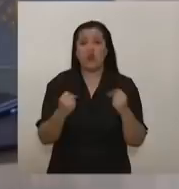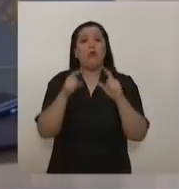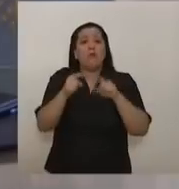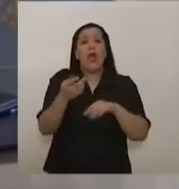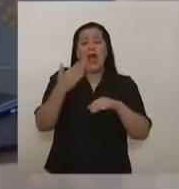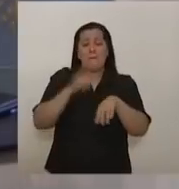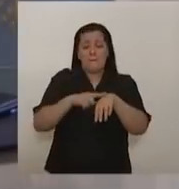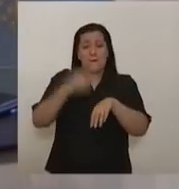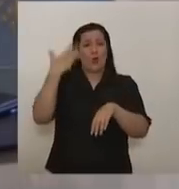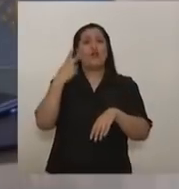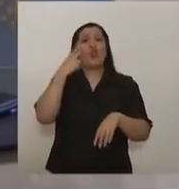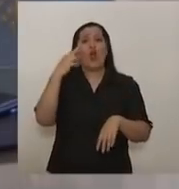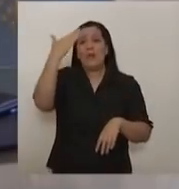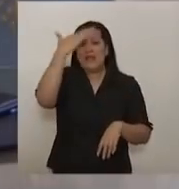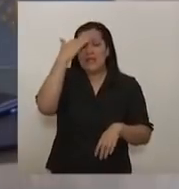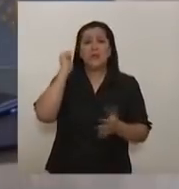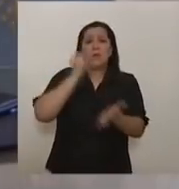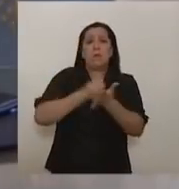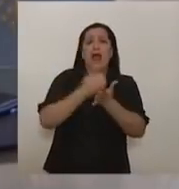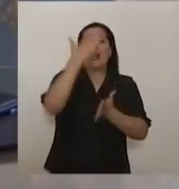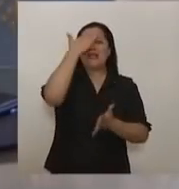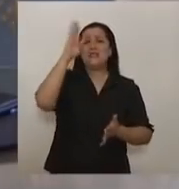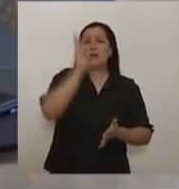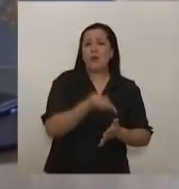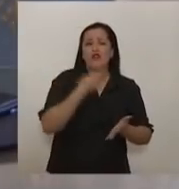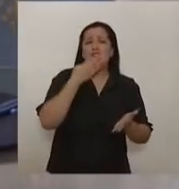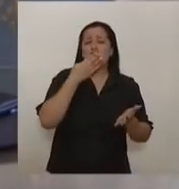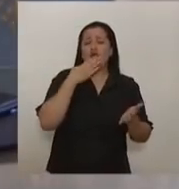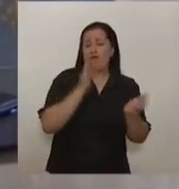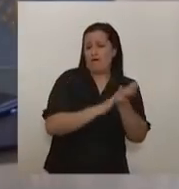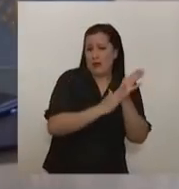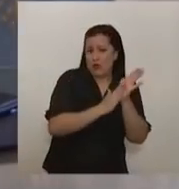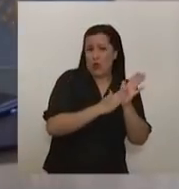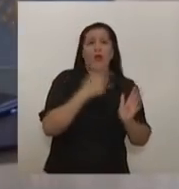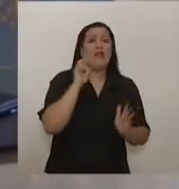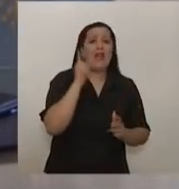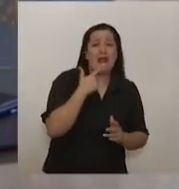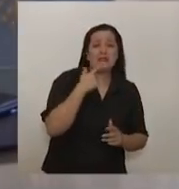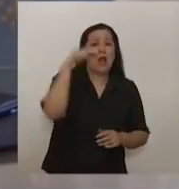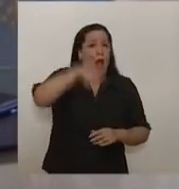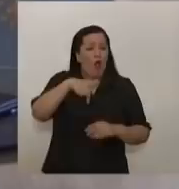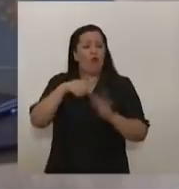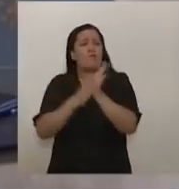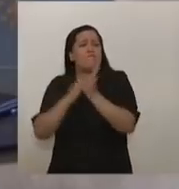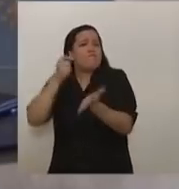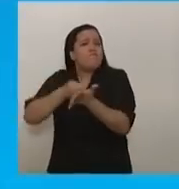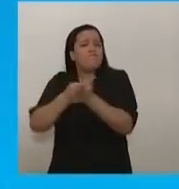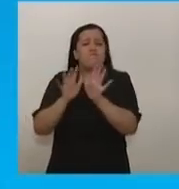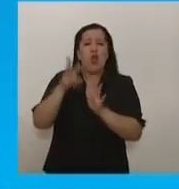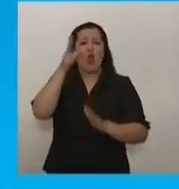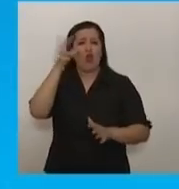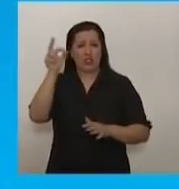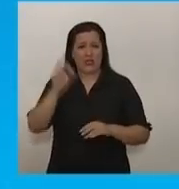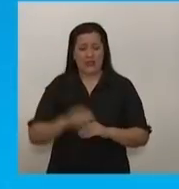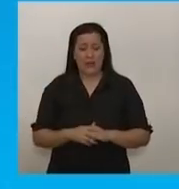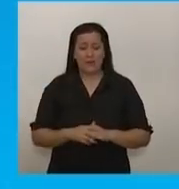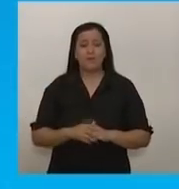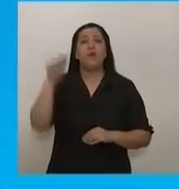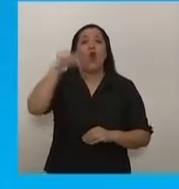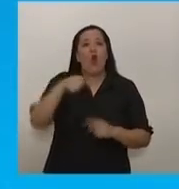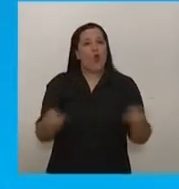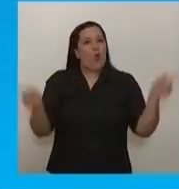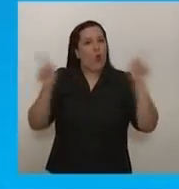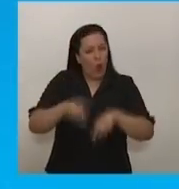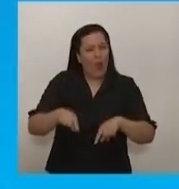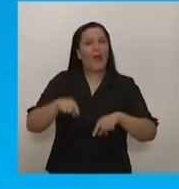en 2015 pagaban el 15% del costo de sus facturas de gas y ahora pagan alrededor del 80%. Hoy volvimos